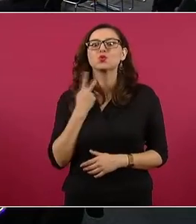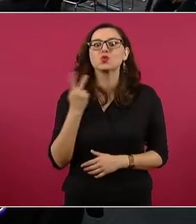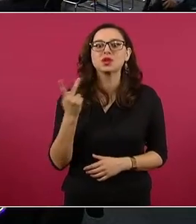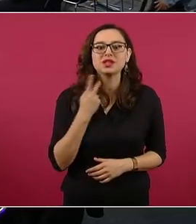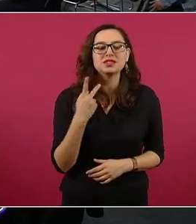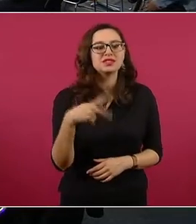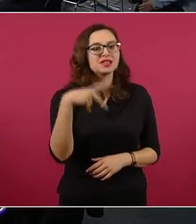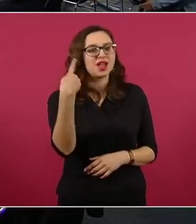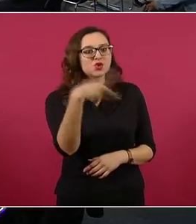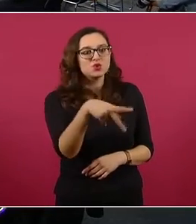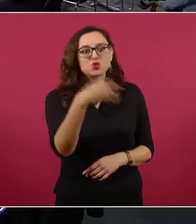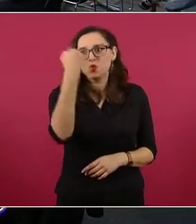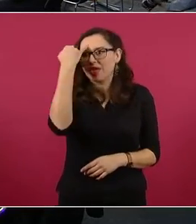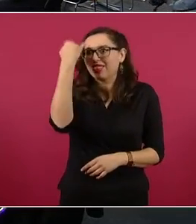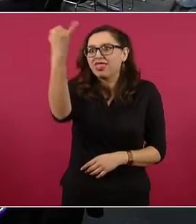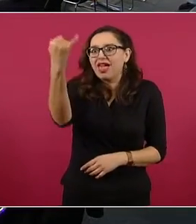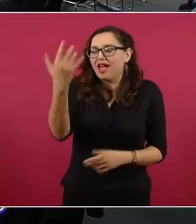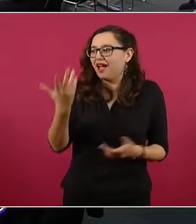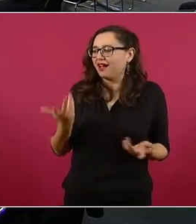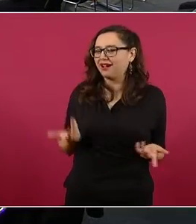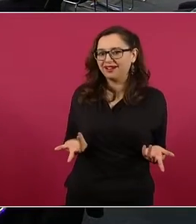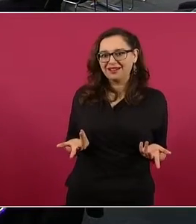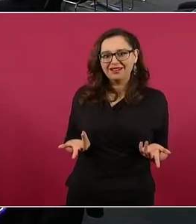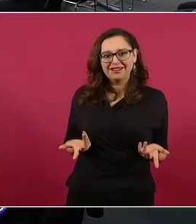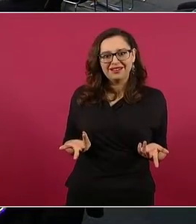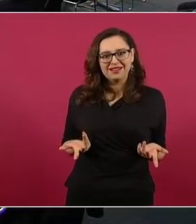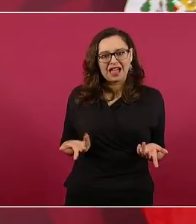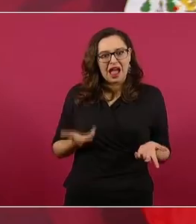que eso lo estén defendiendo